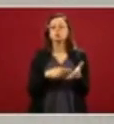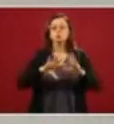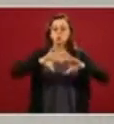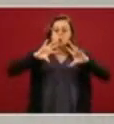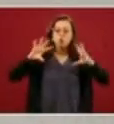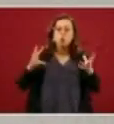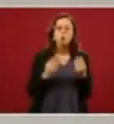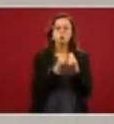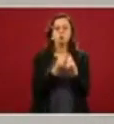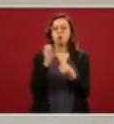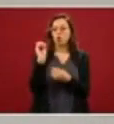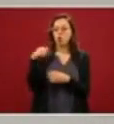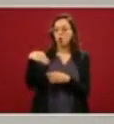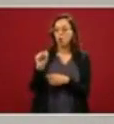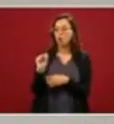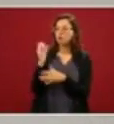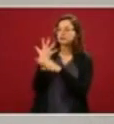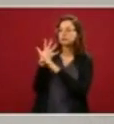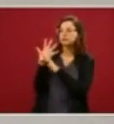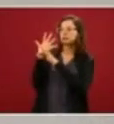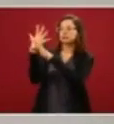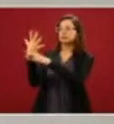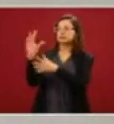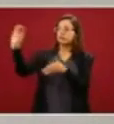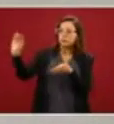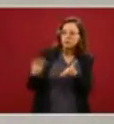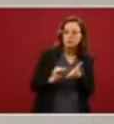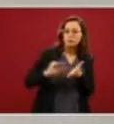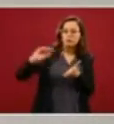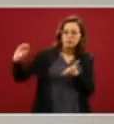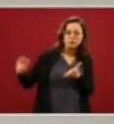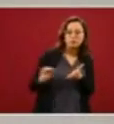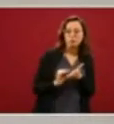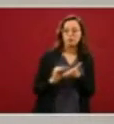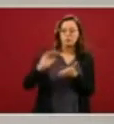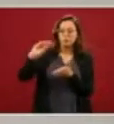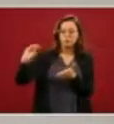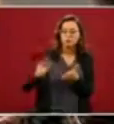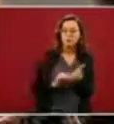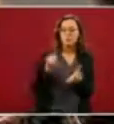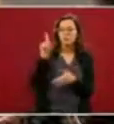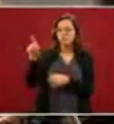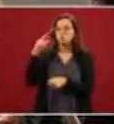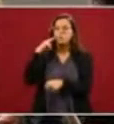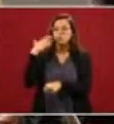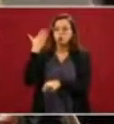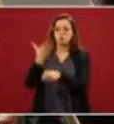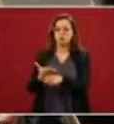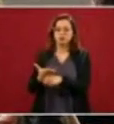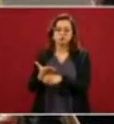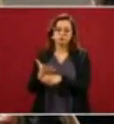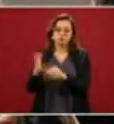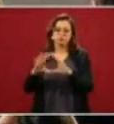y recaba la Organización Mundial de la Salud en uso de sus funciones, de sus atribuciones, de su mandato